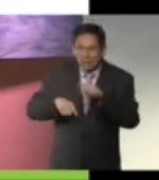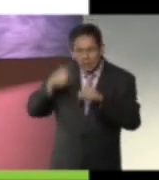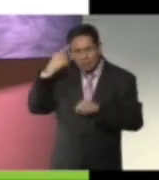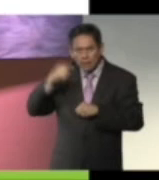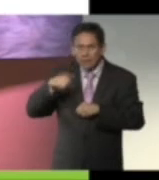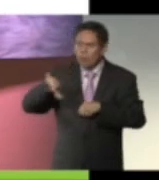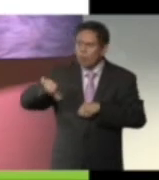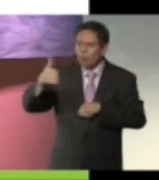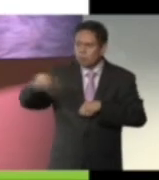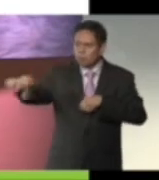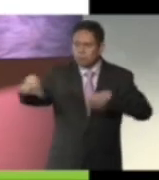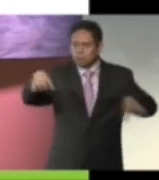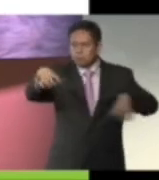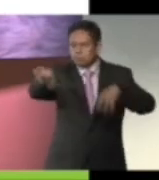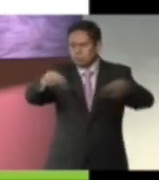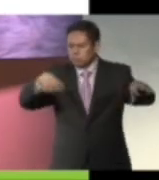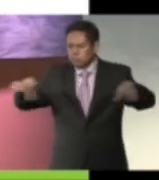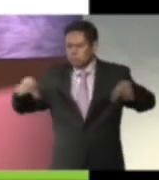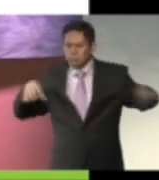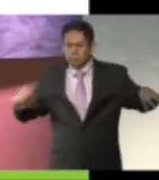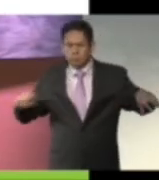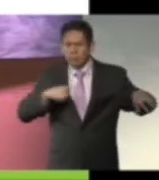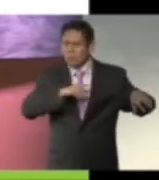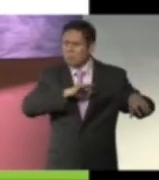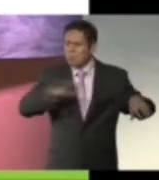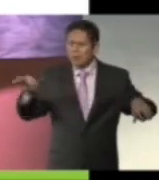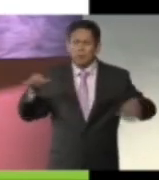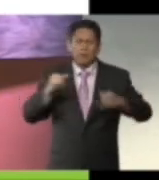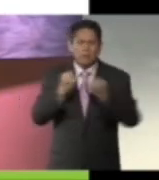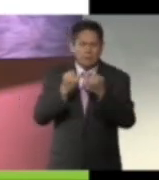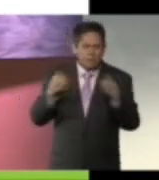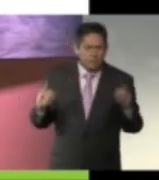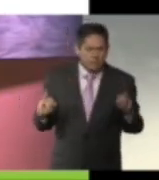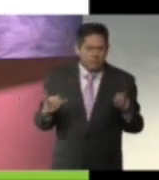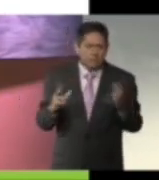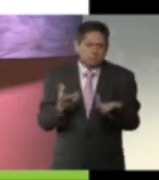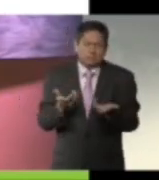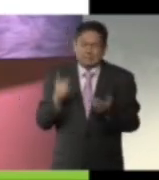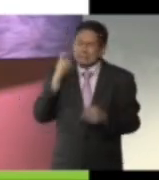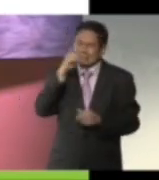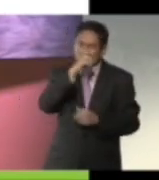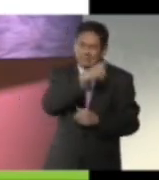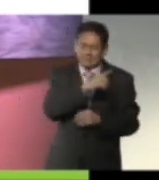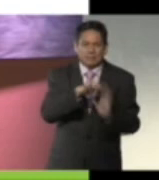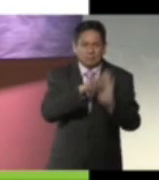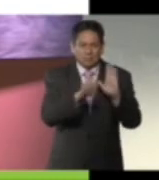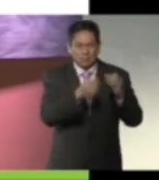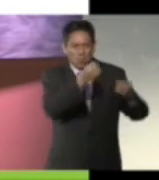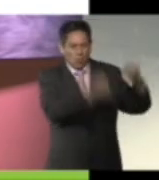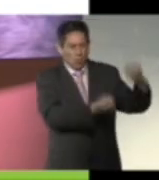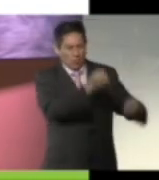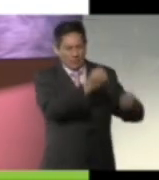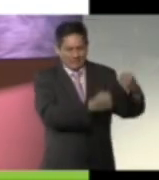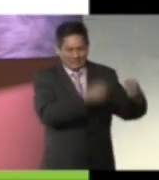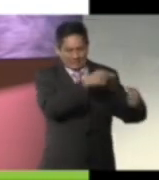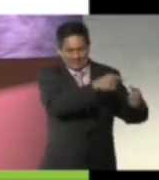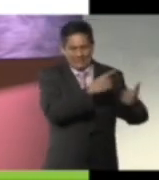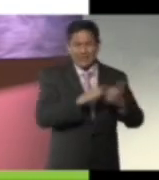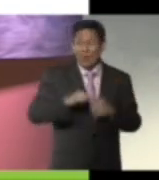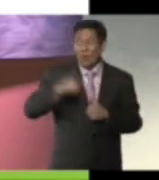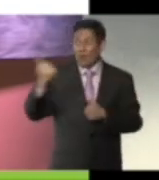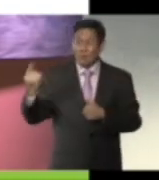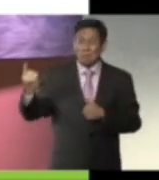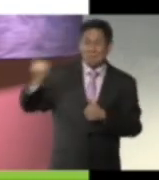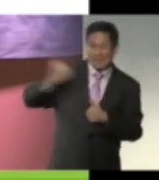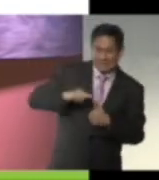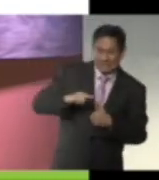los diversos tribunales es complicado. Y mucho más para que un jueza se atreva a desaplicar todo